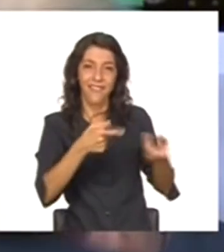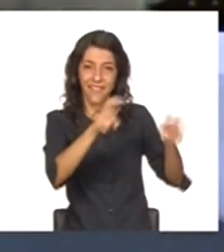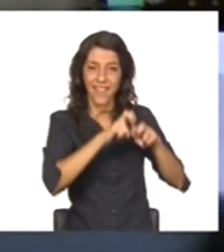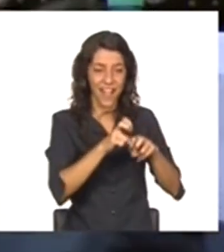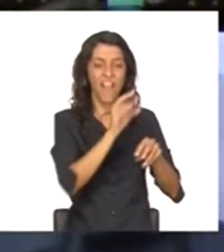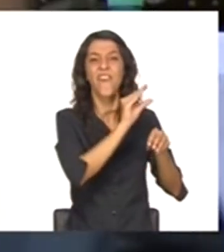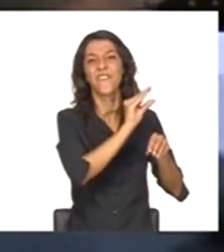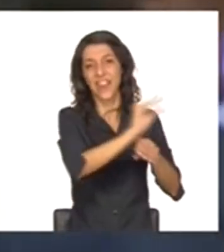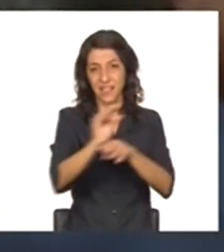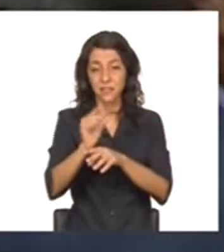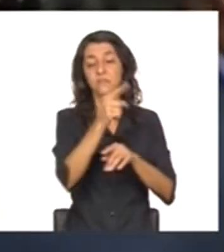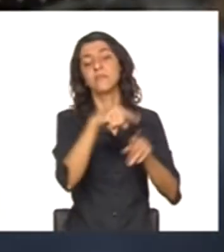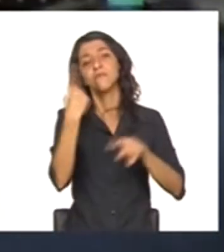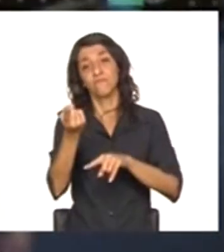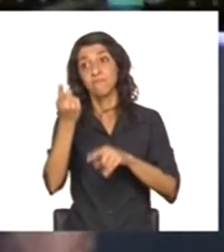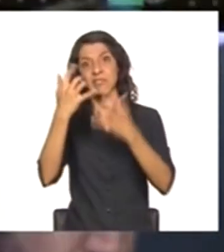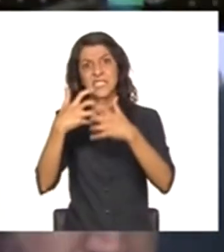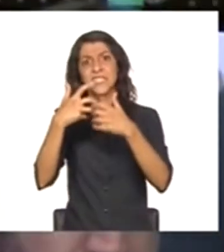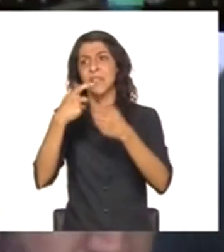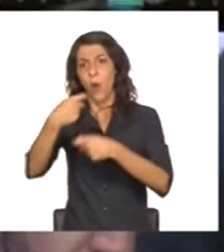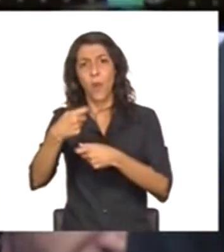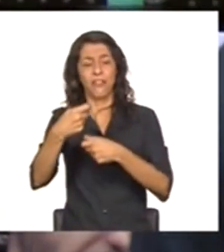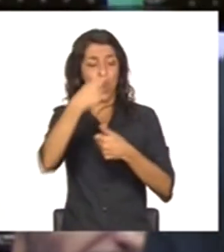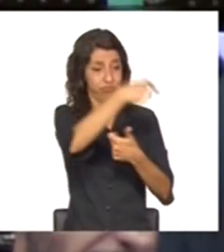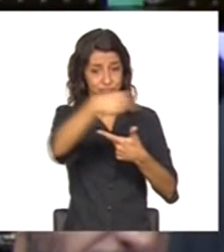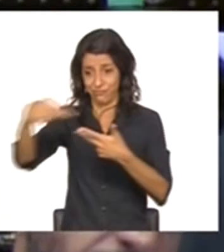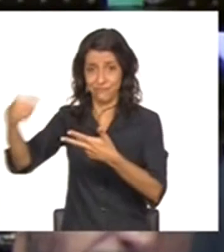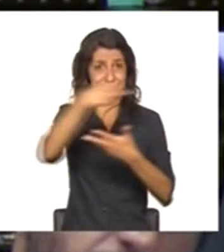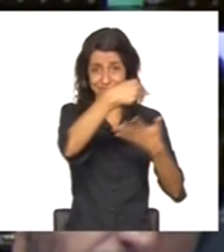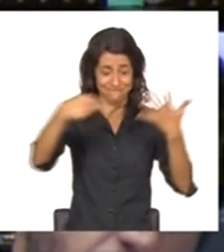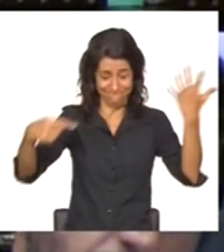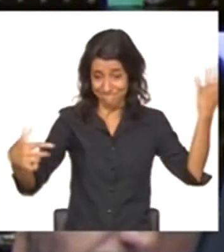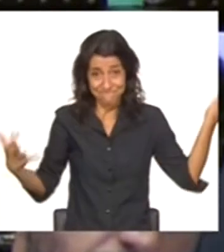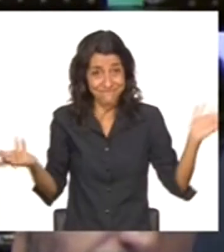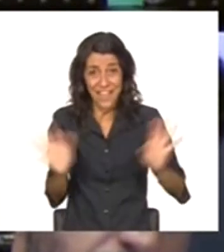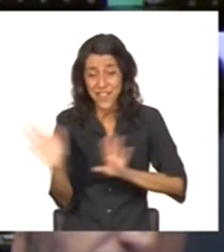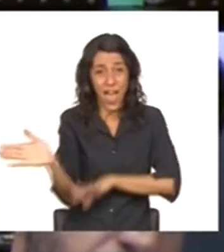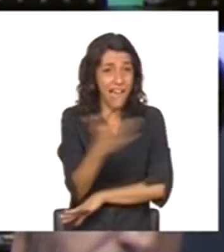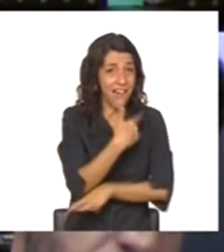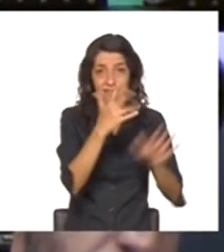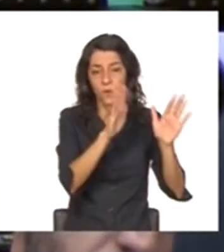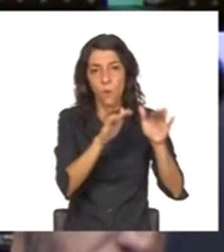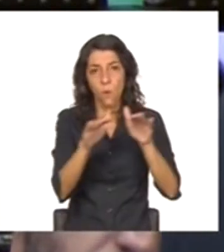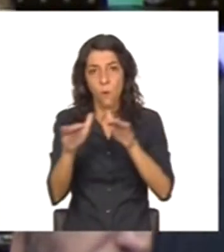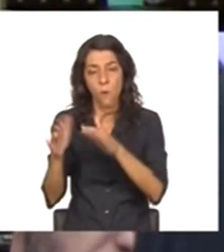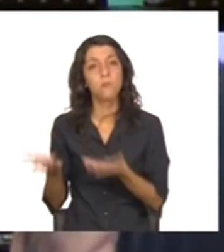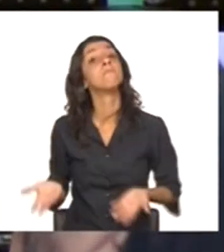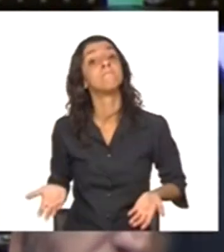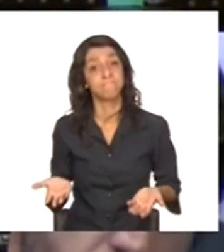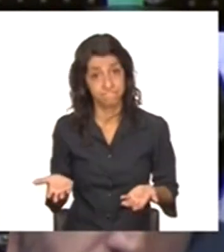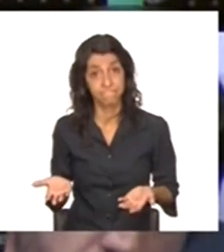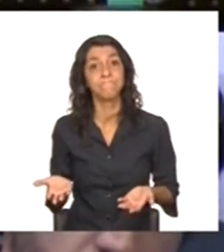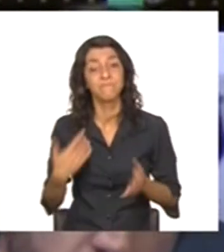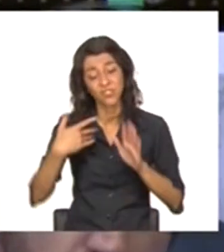de reforma del sistema jubilatorio. Y siguen las coincidencias, que no tienen que ver solamente con este proyecto que estamos discutiendo hoy, sino